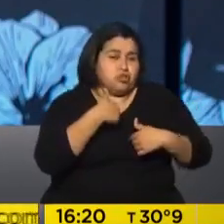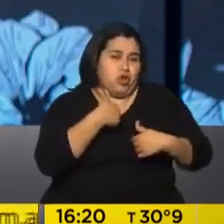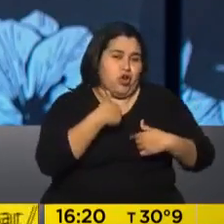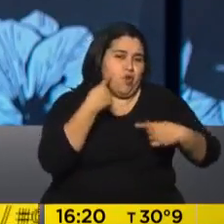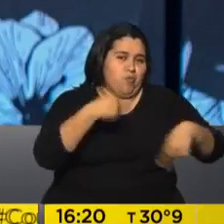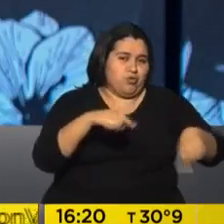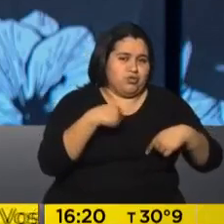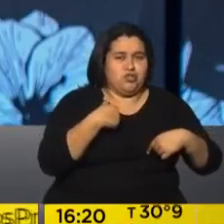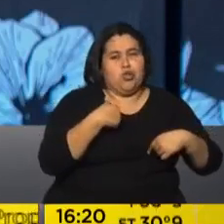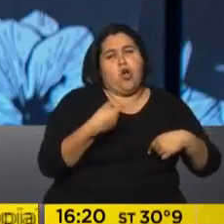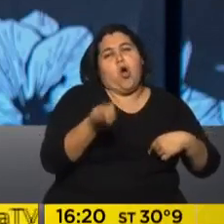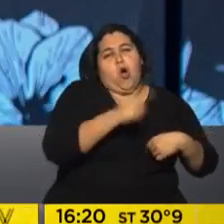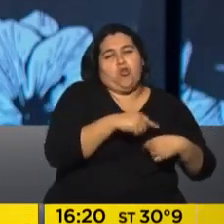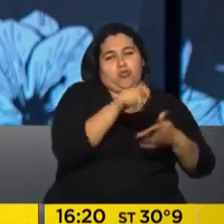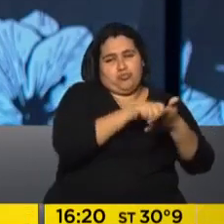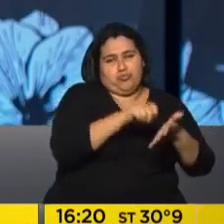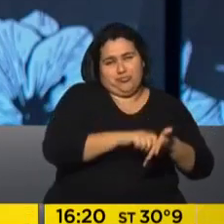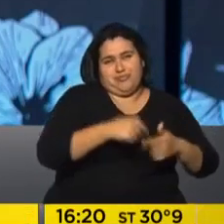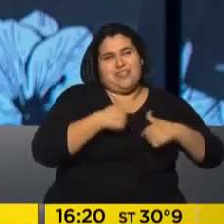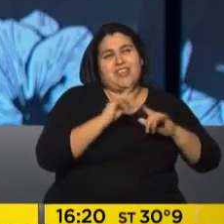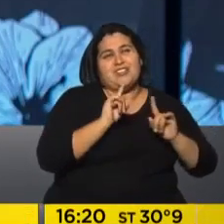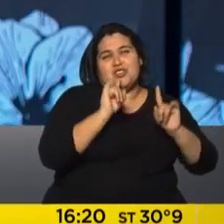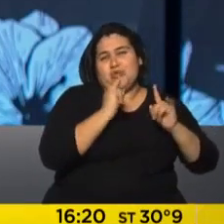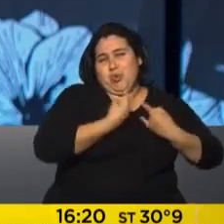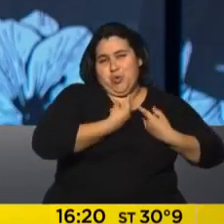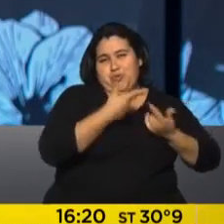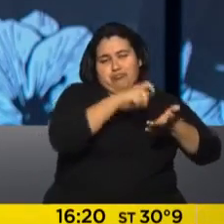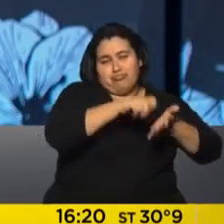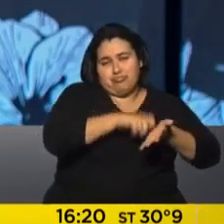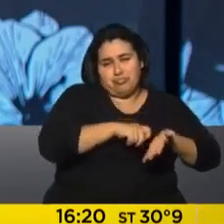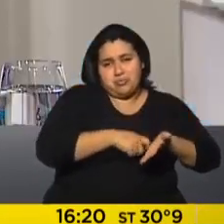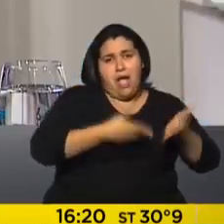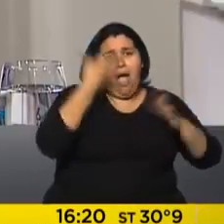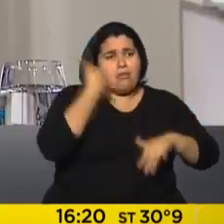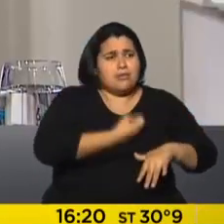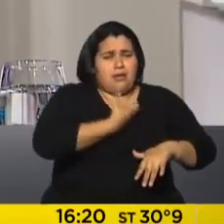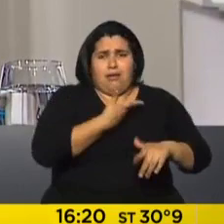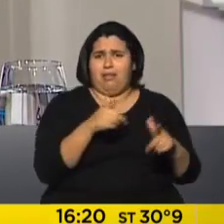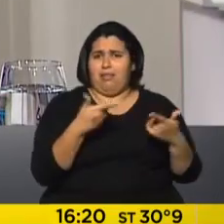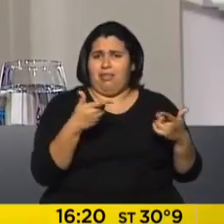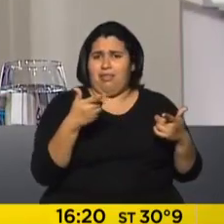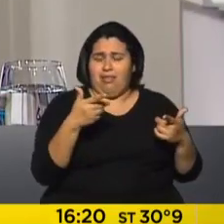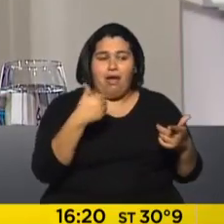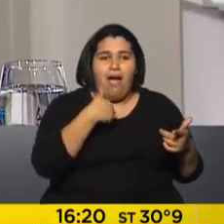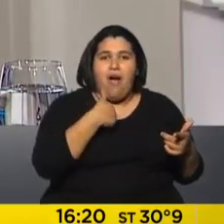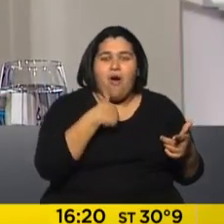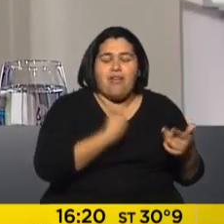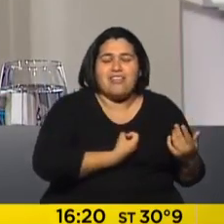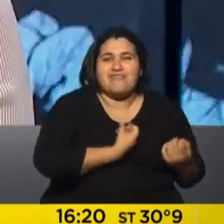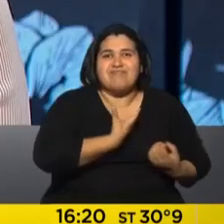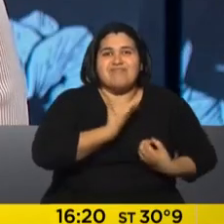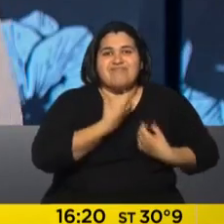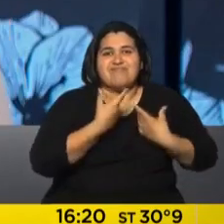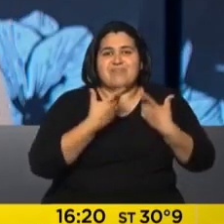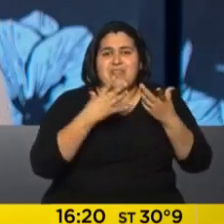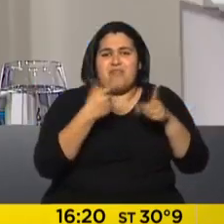estoy componiendo mucho más, me estoy animando mucho más, que era lo que no me pasaba antes. Y lógico, todo, ¿no? Era, te tenían amordazada. Todo era